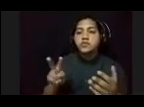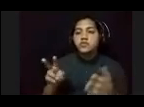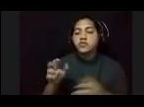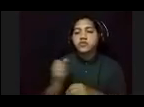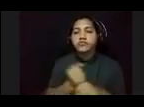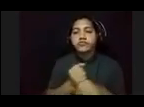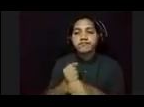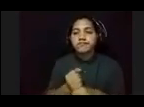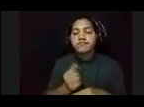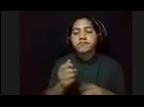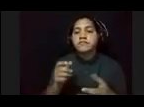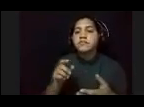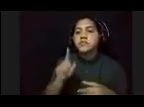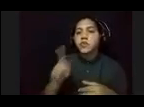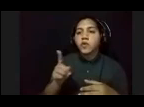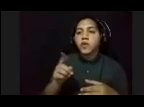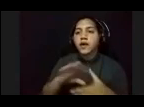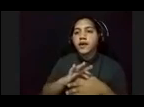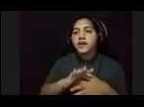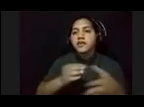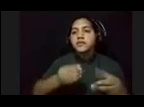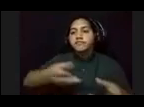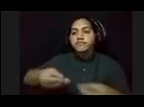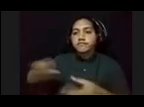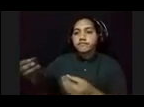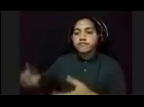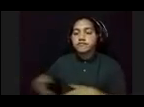1 repartidor de carne, 2 sargentos